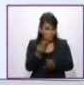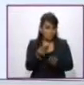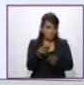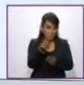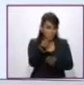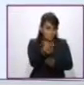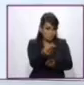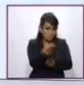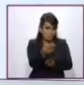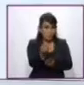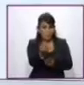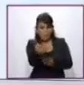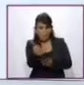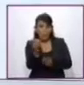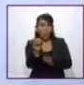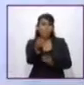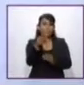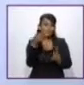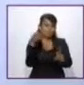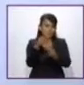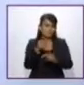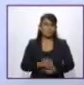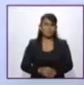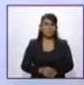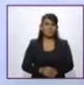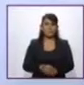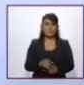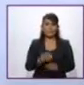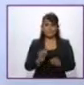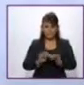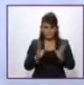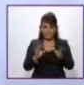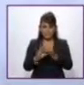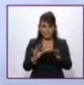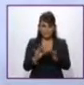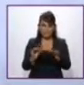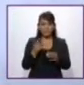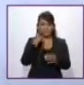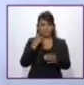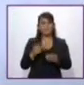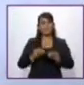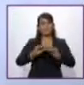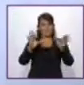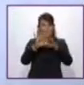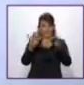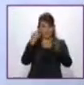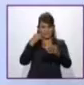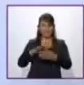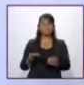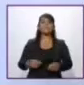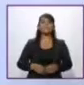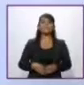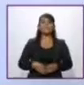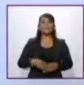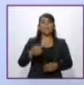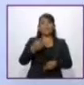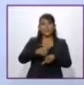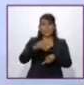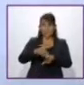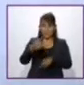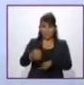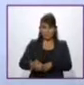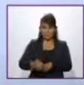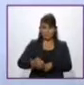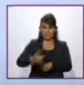adelante? Vamos. Solamente ese número, para explicarlo para todos y para la audiencia, ese primer número sirve para la